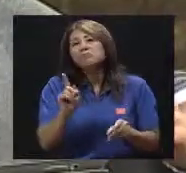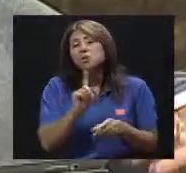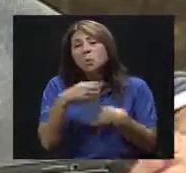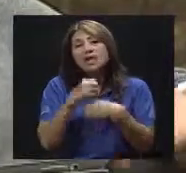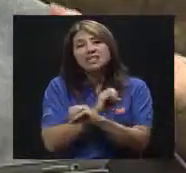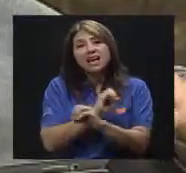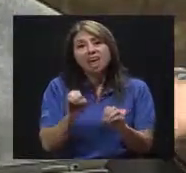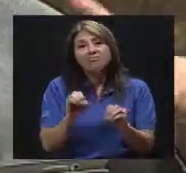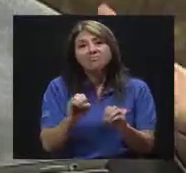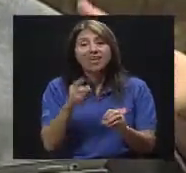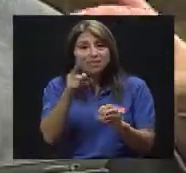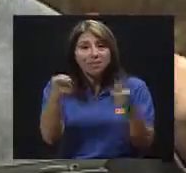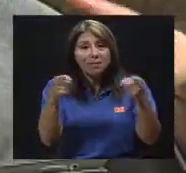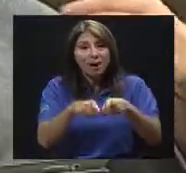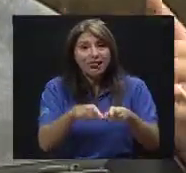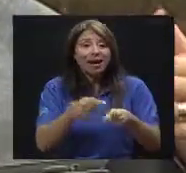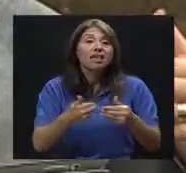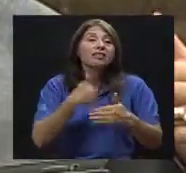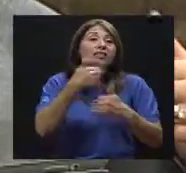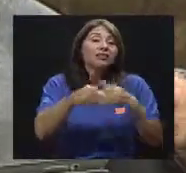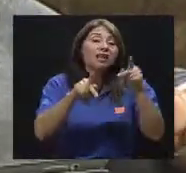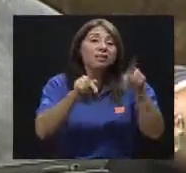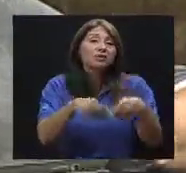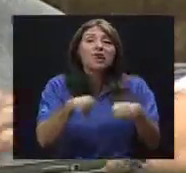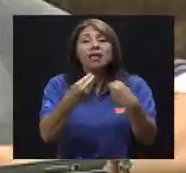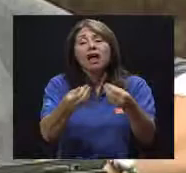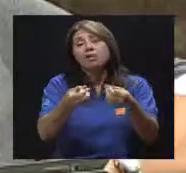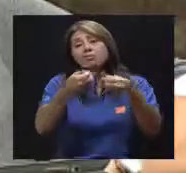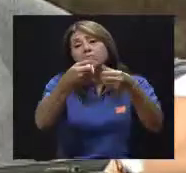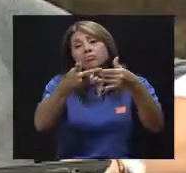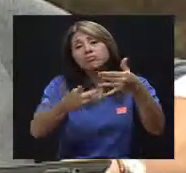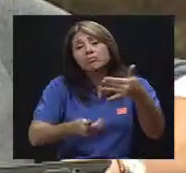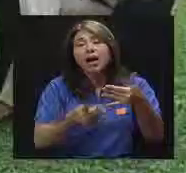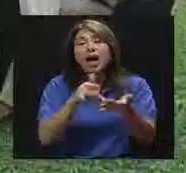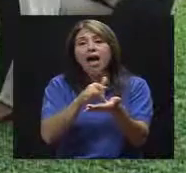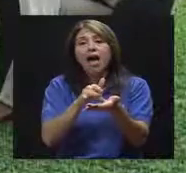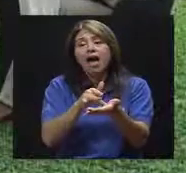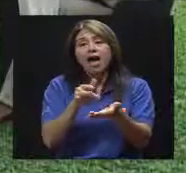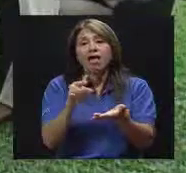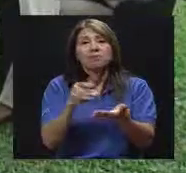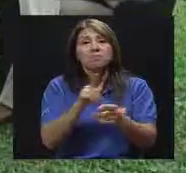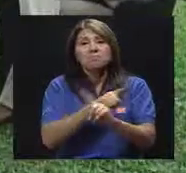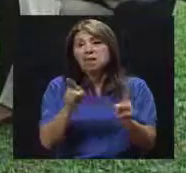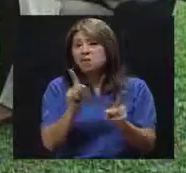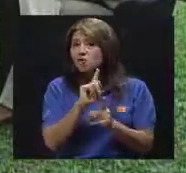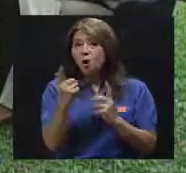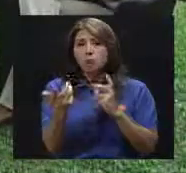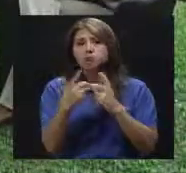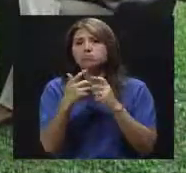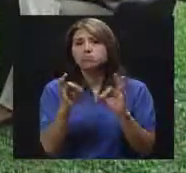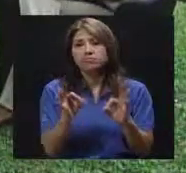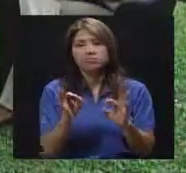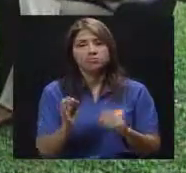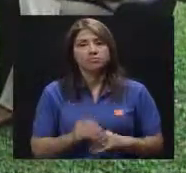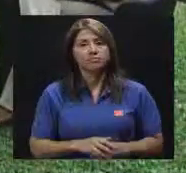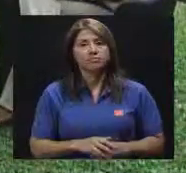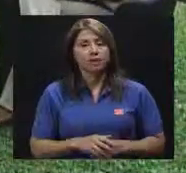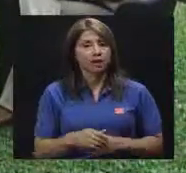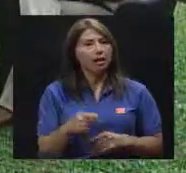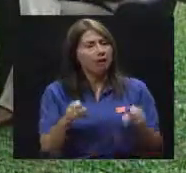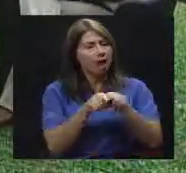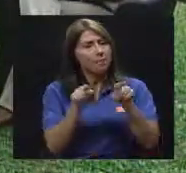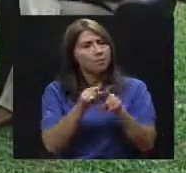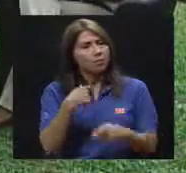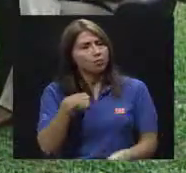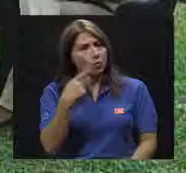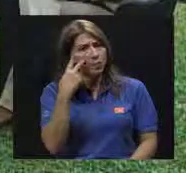dan a un paciente 1, 2, 3, 4, 5 antibióticos y ninguno le funciona. Y es muy diferente, bueno, he visto casos